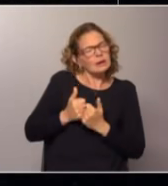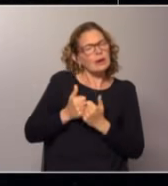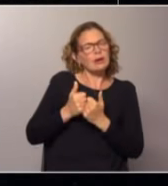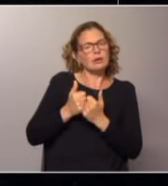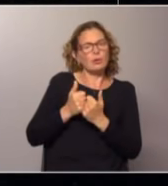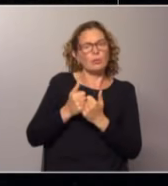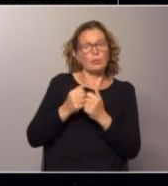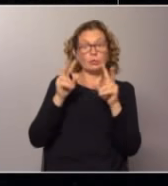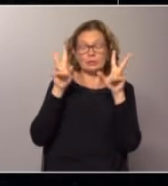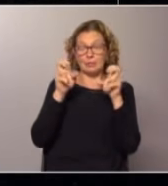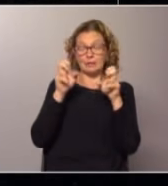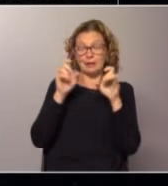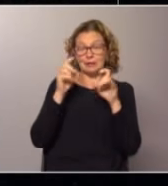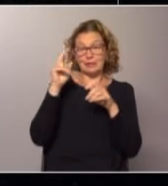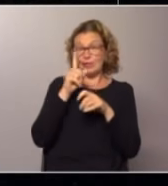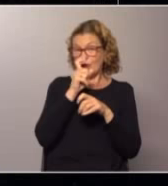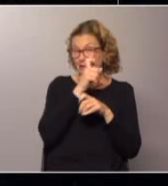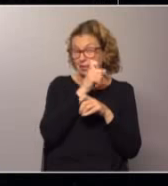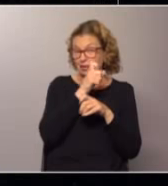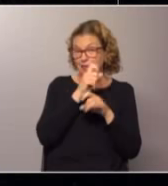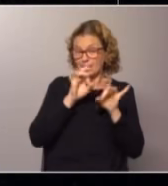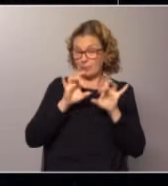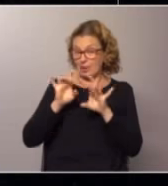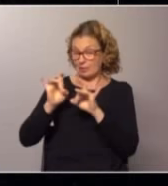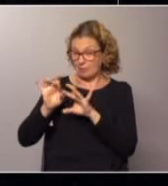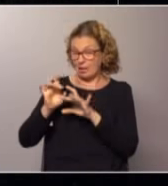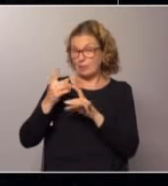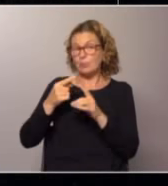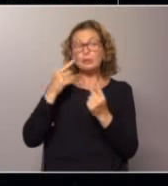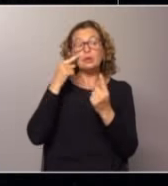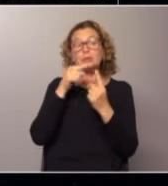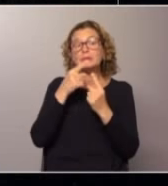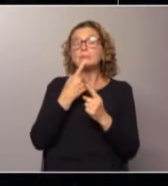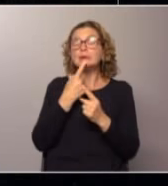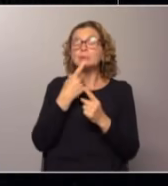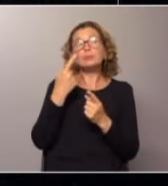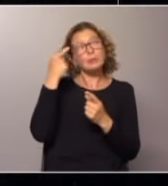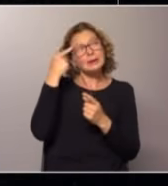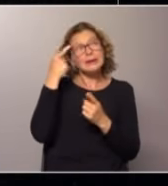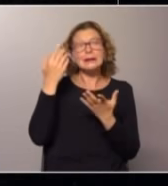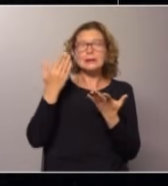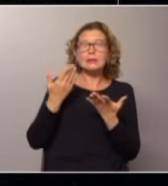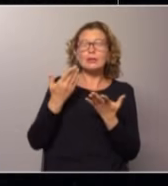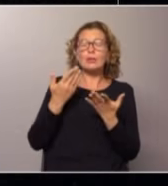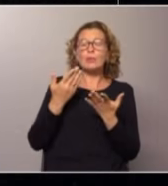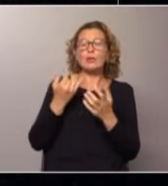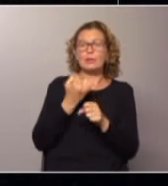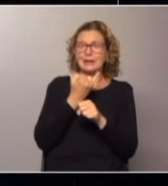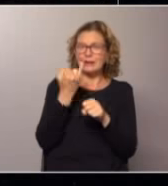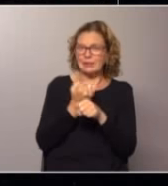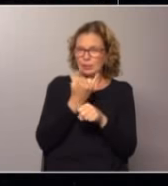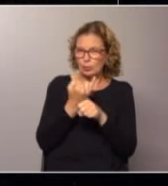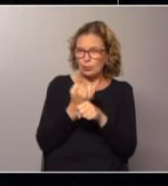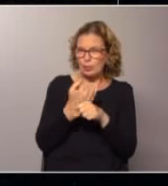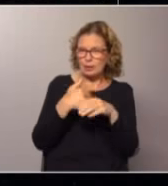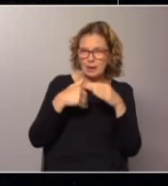asunto tan complicado como puede ser en este caso una pandemia y desde el punto de vista político tenemos que tener unas instituciones más